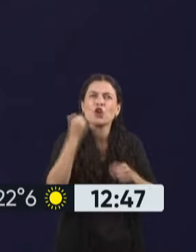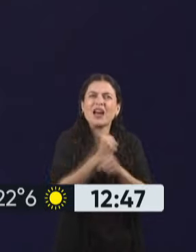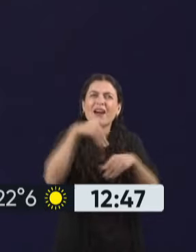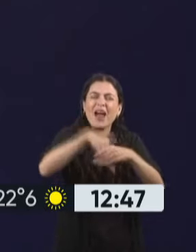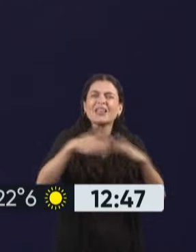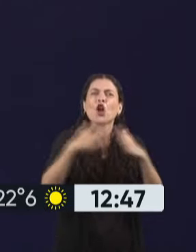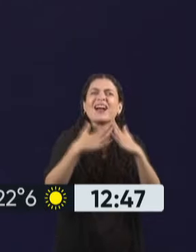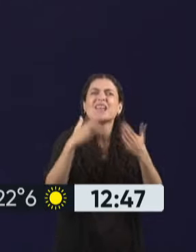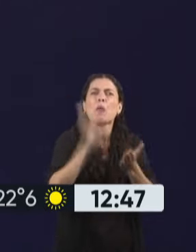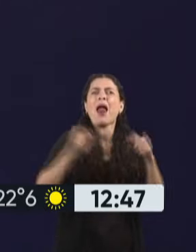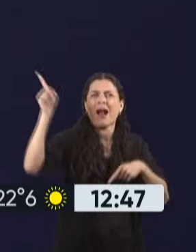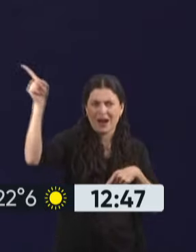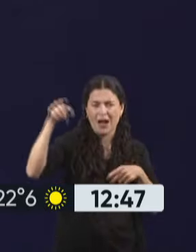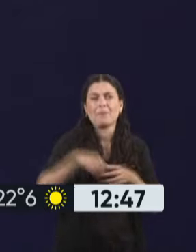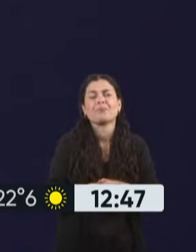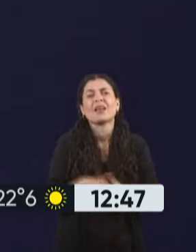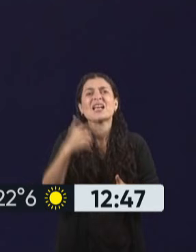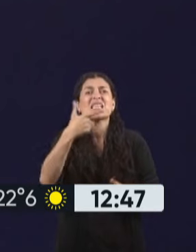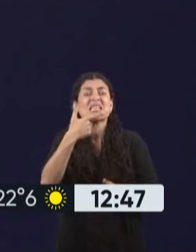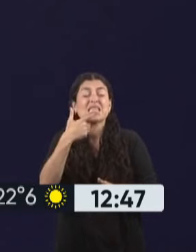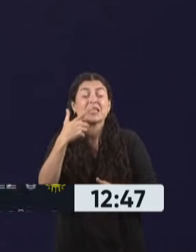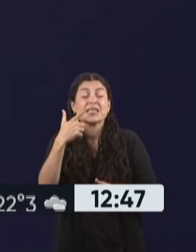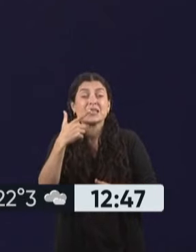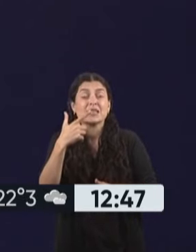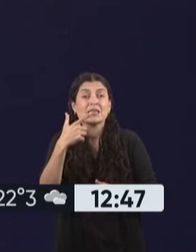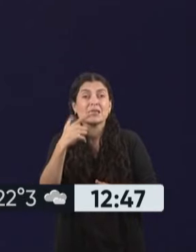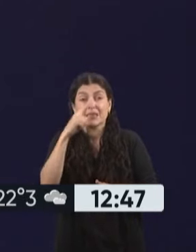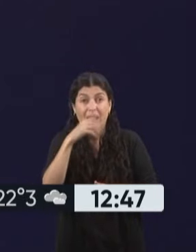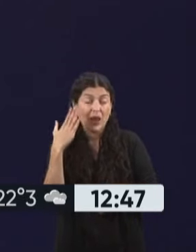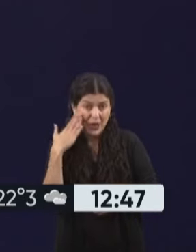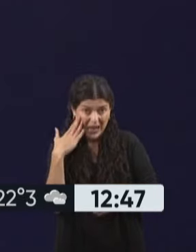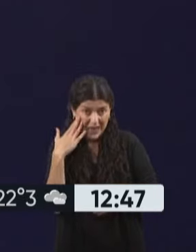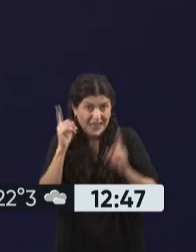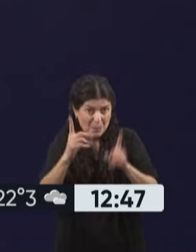Musk. 19 horas de este mismo jueves,